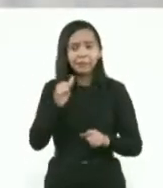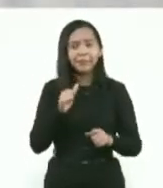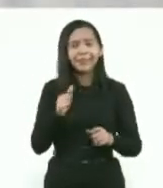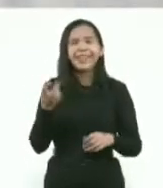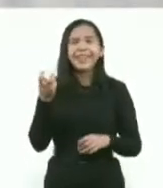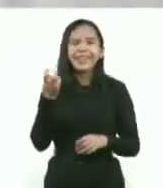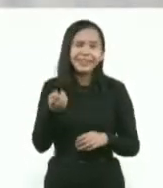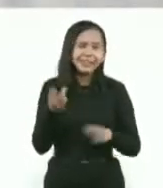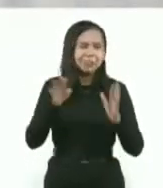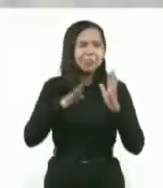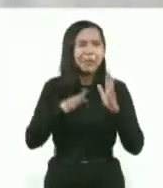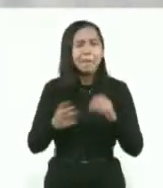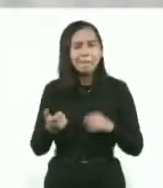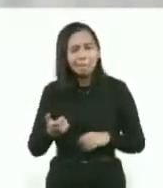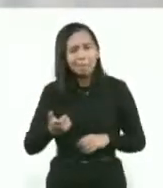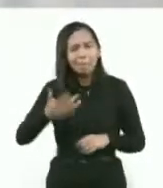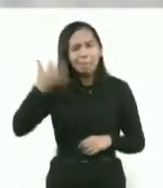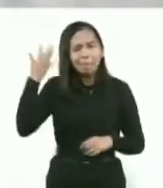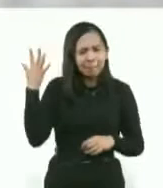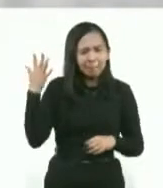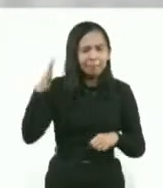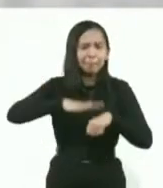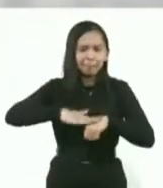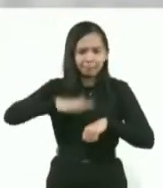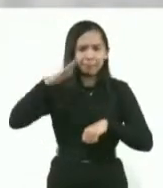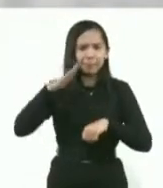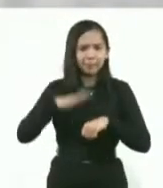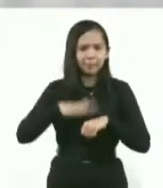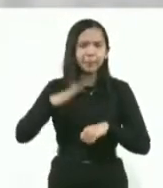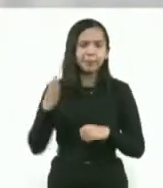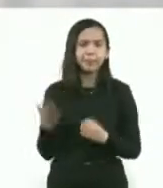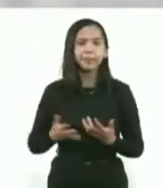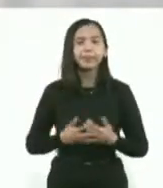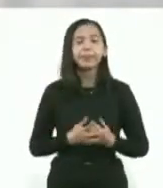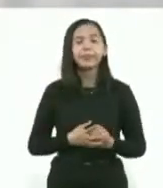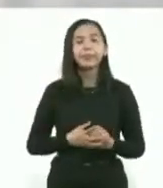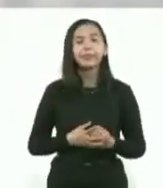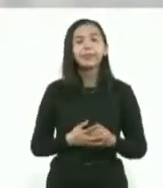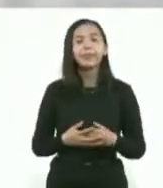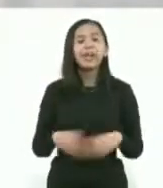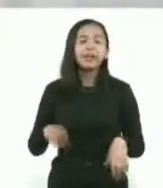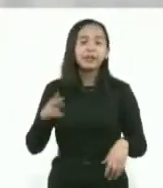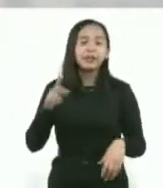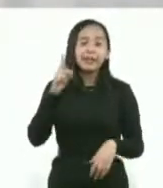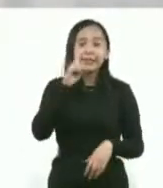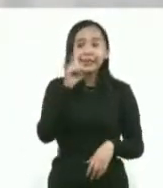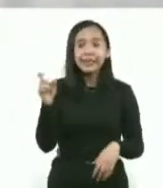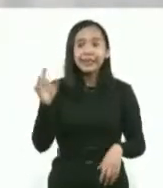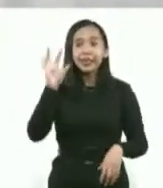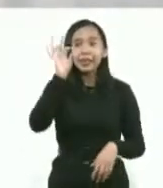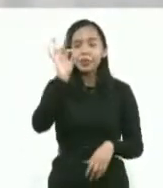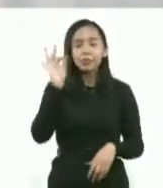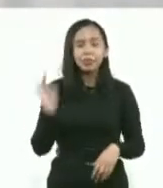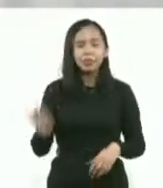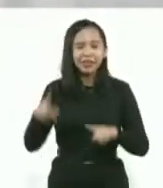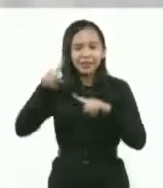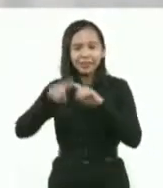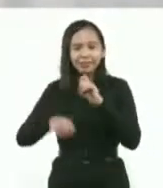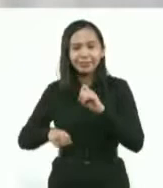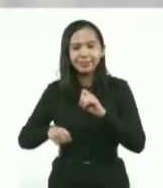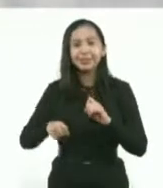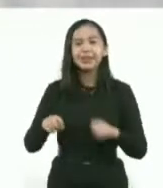estarían mucho mayores que los que están en este momento. Como bien se dijo, es el 100% el